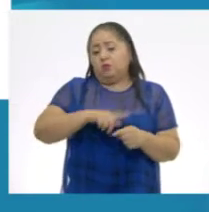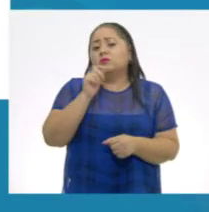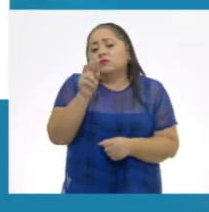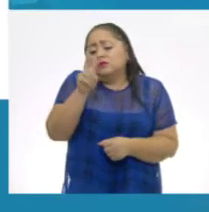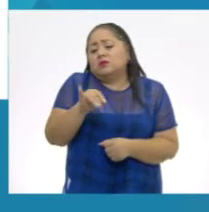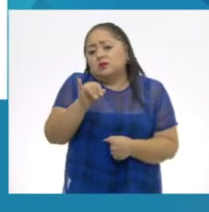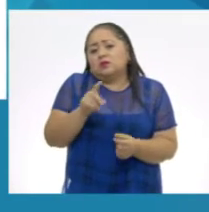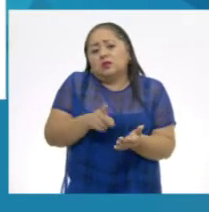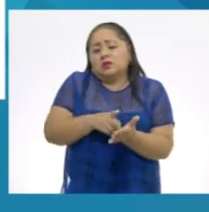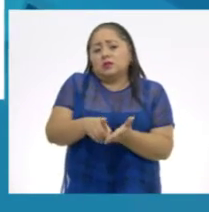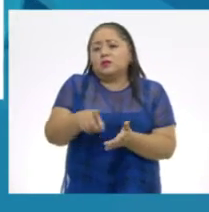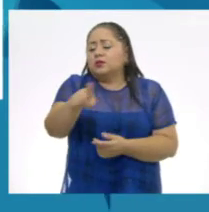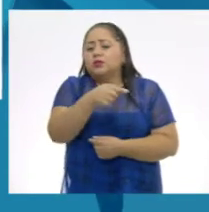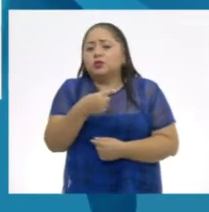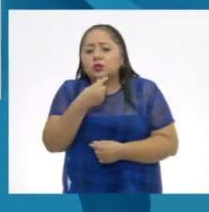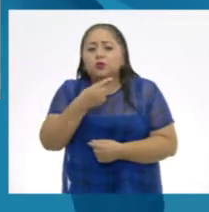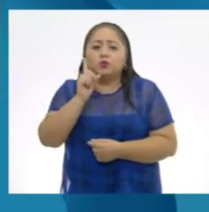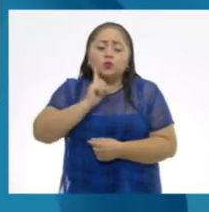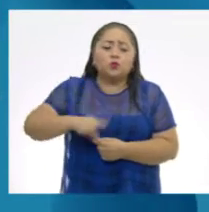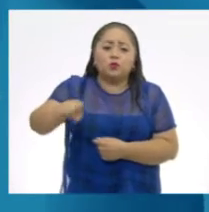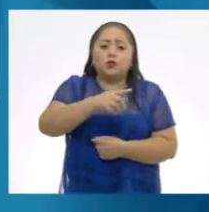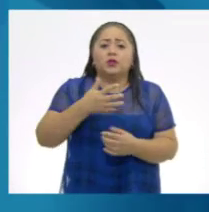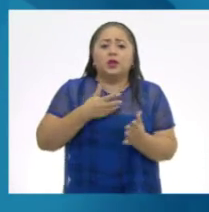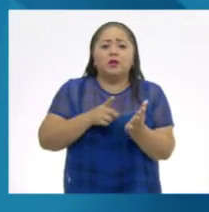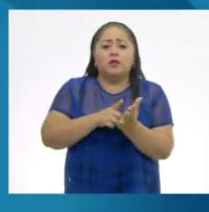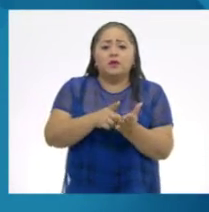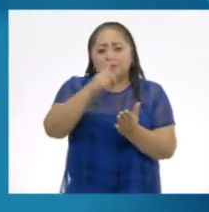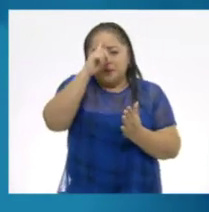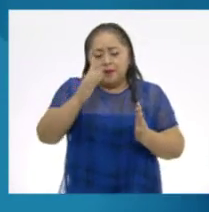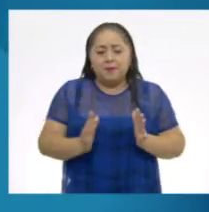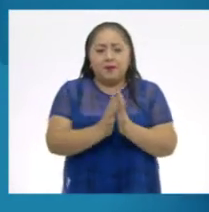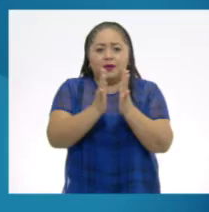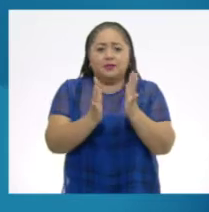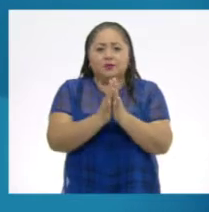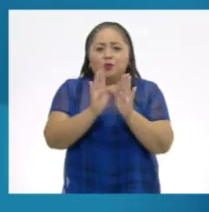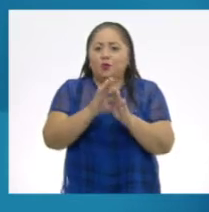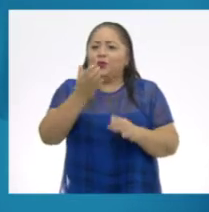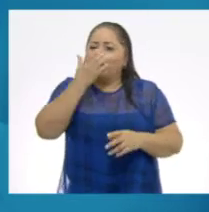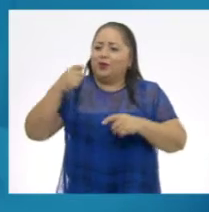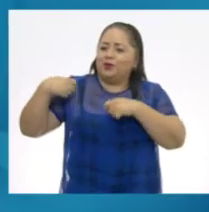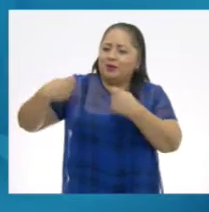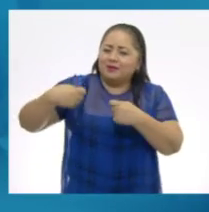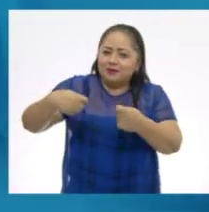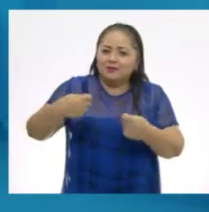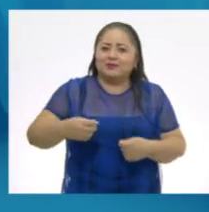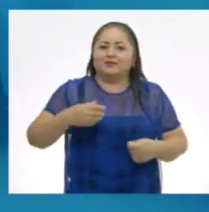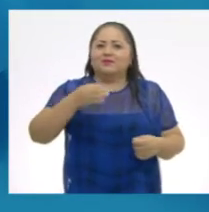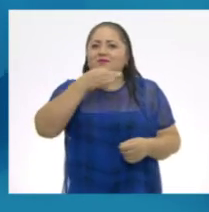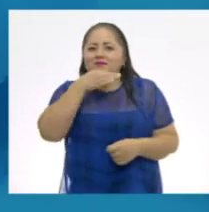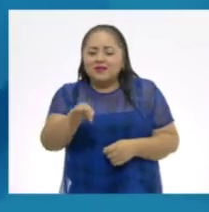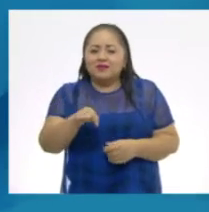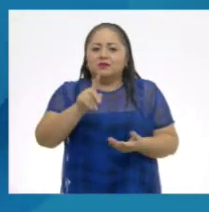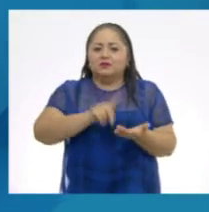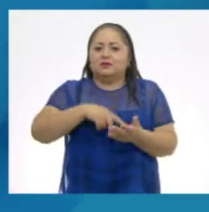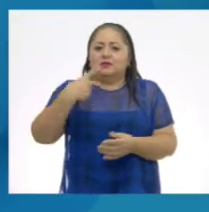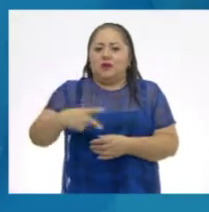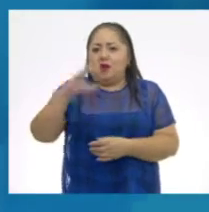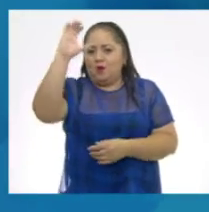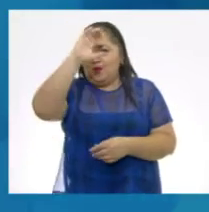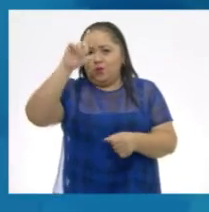un derecho. Las niñas y los niños tienen el derecho a participar de tradiciones, celebraciones propias de nuestra